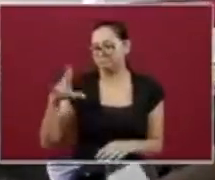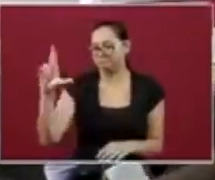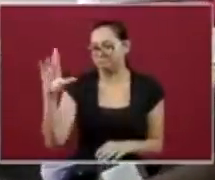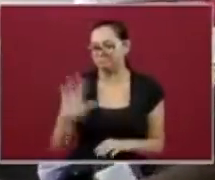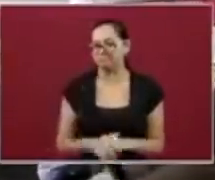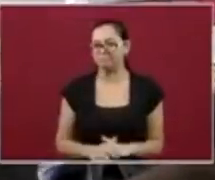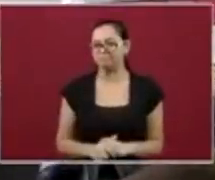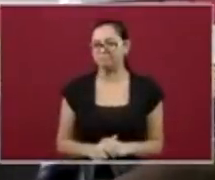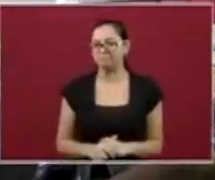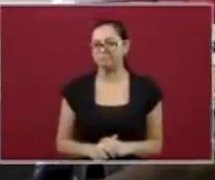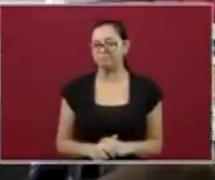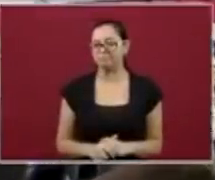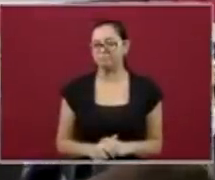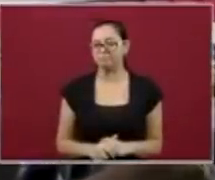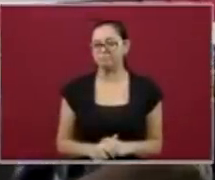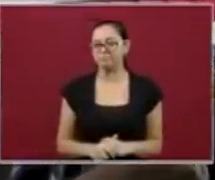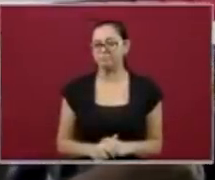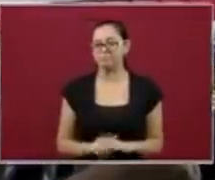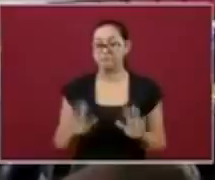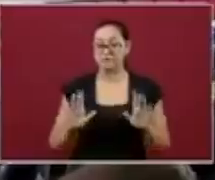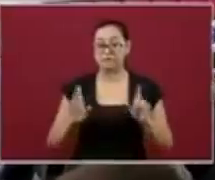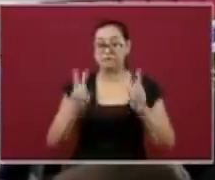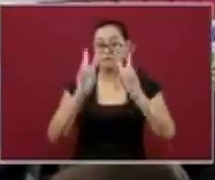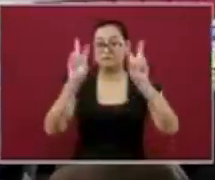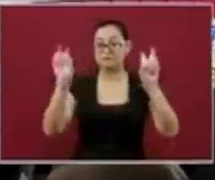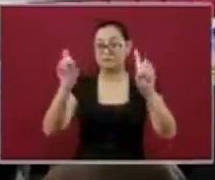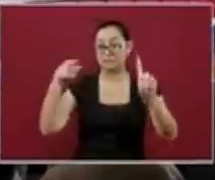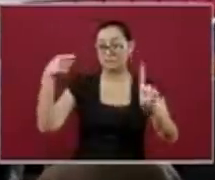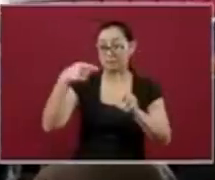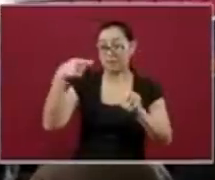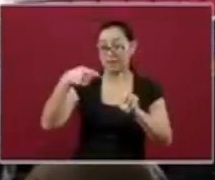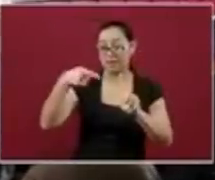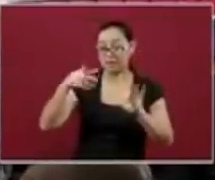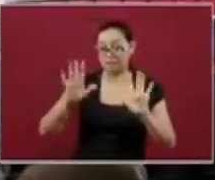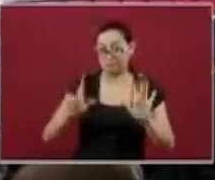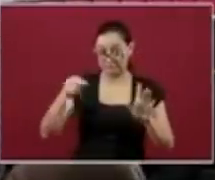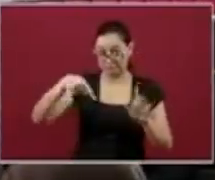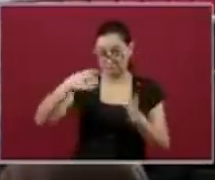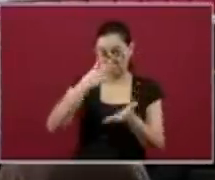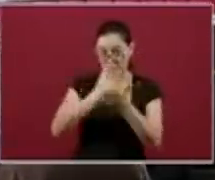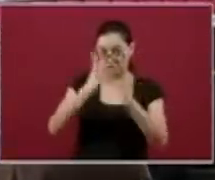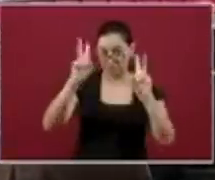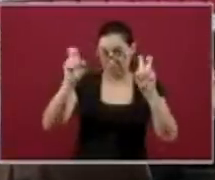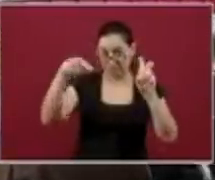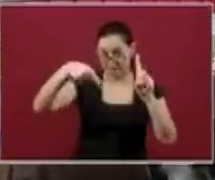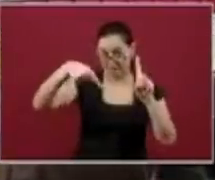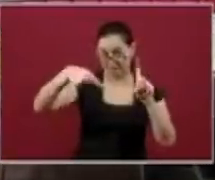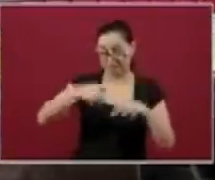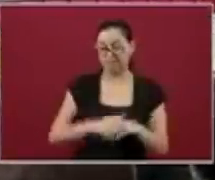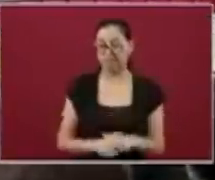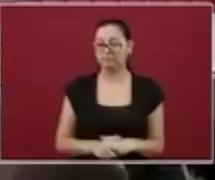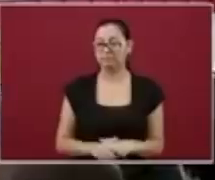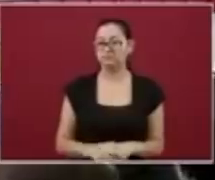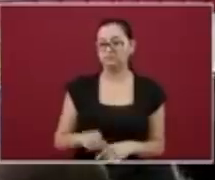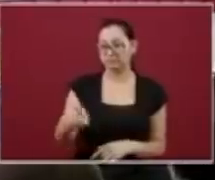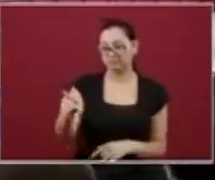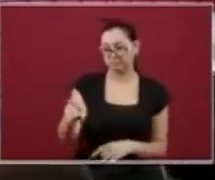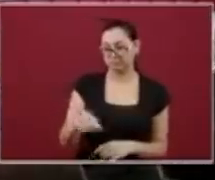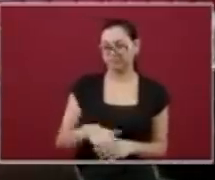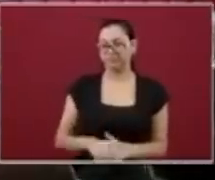Ah, con relación a este punto, estoy diciendo. ¿Quién tiene preguntas sobre esto? Tú habías empezado por…